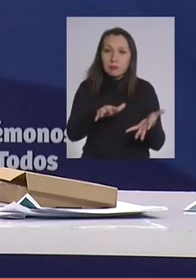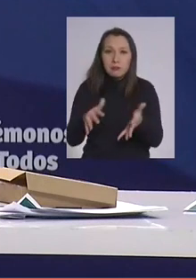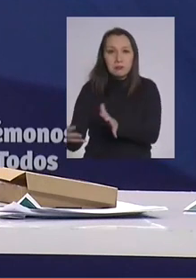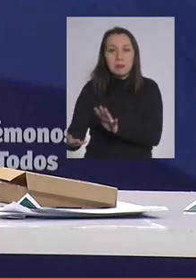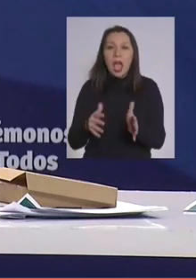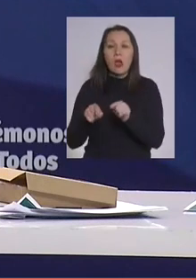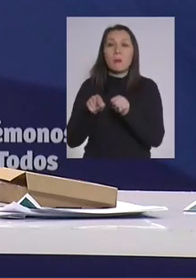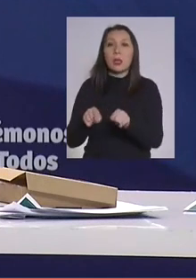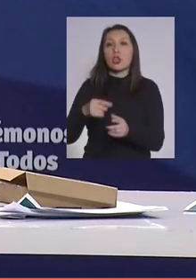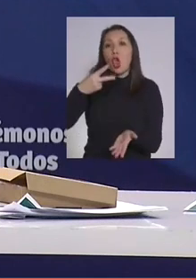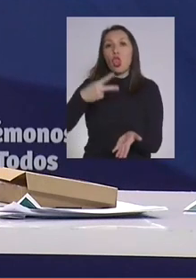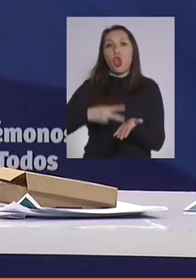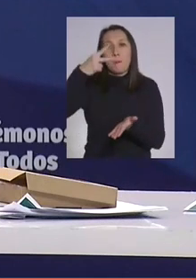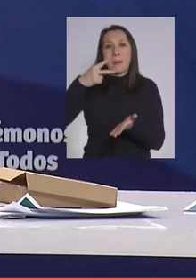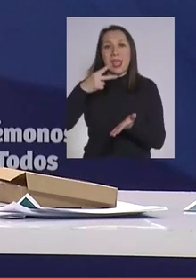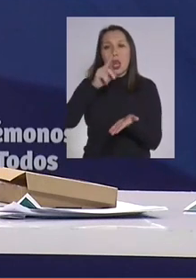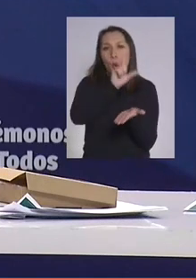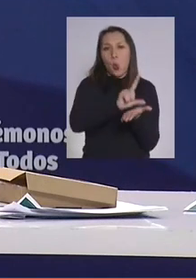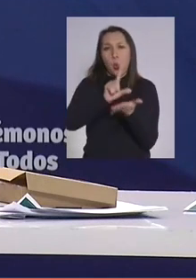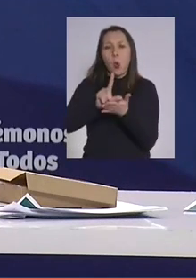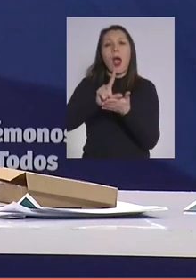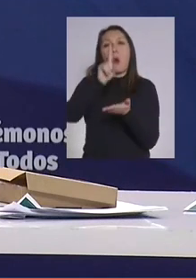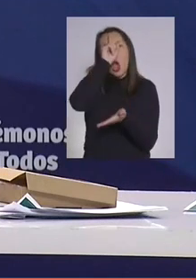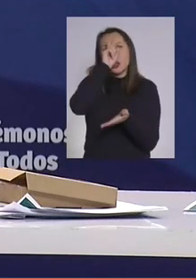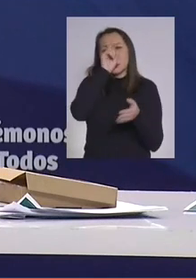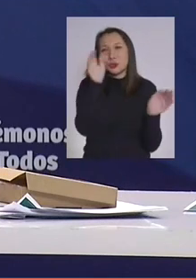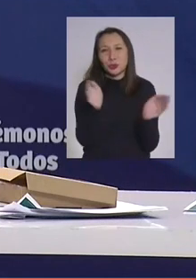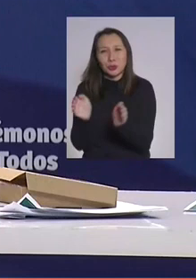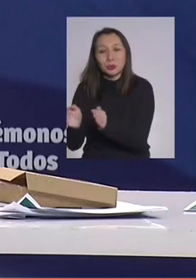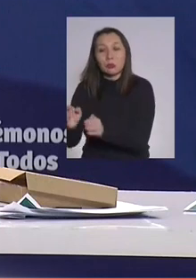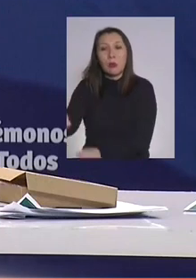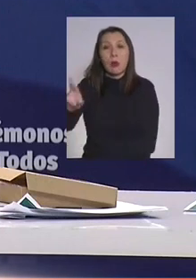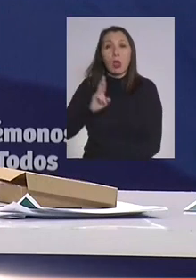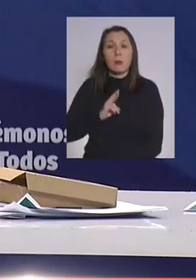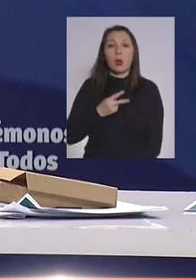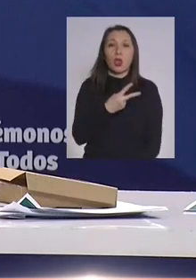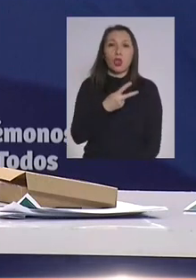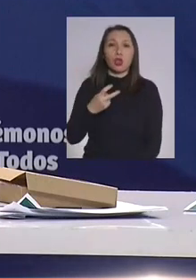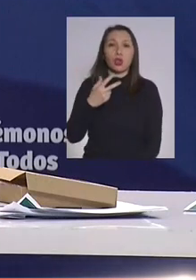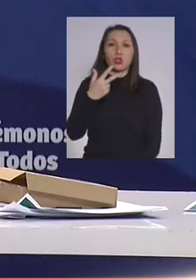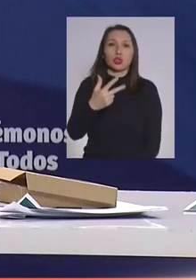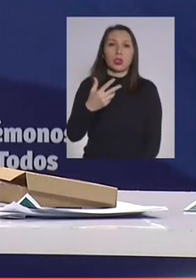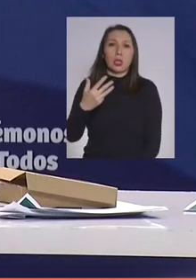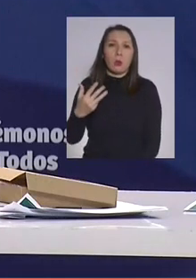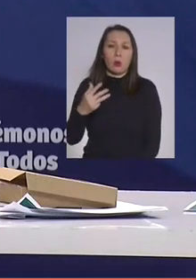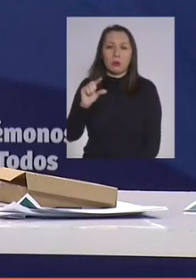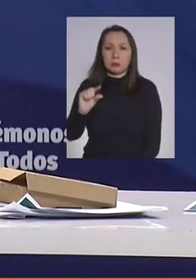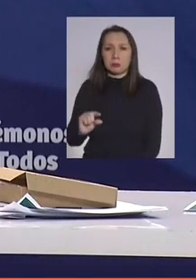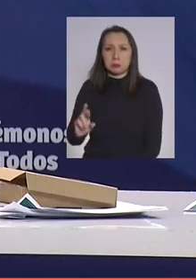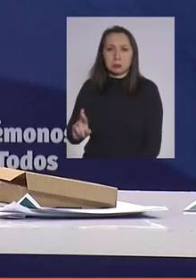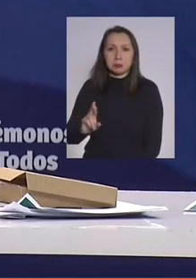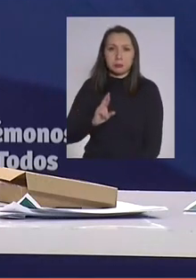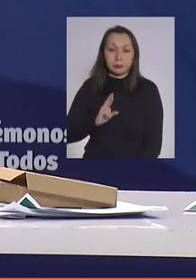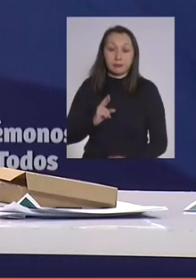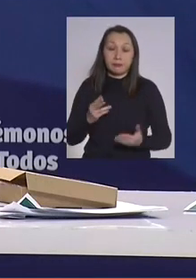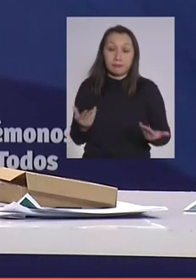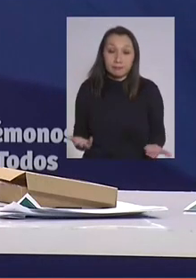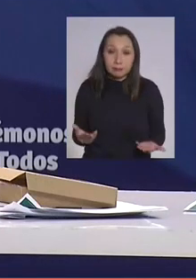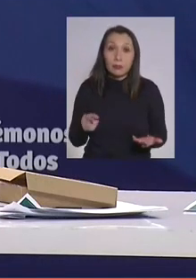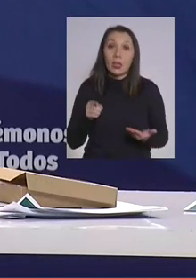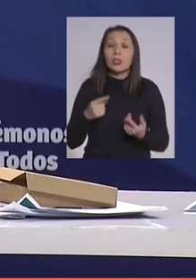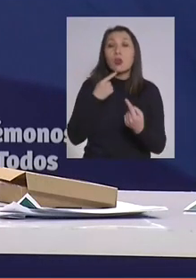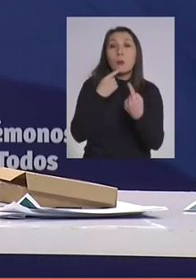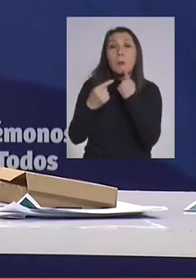aproximadamente 2.000 establecimientos y contestaron 289 establecimientos por lo tanto al ser